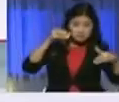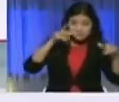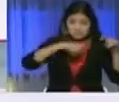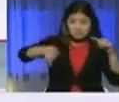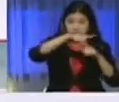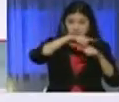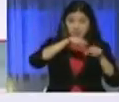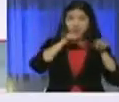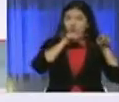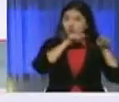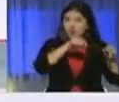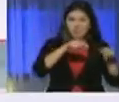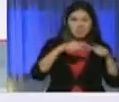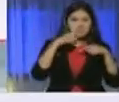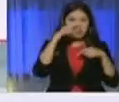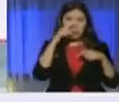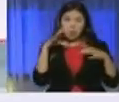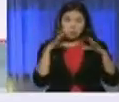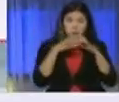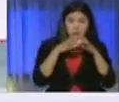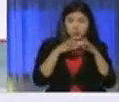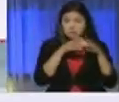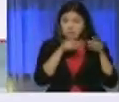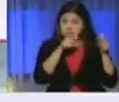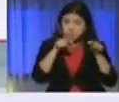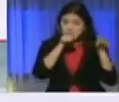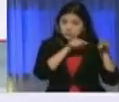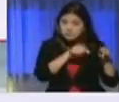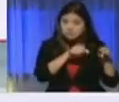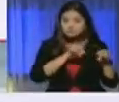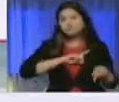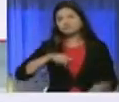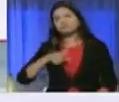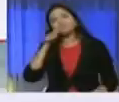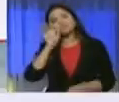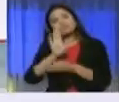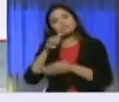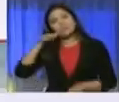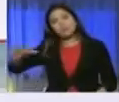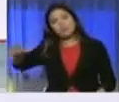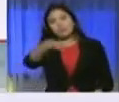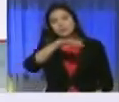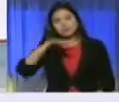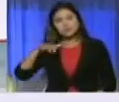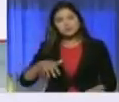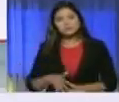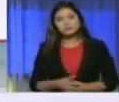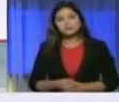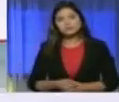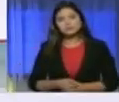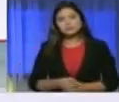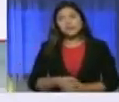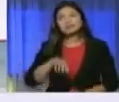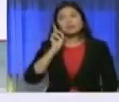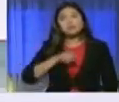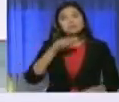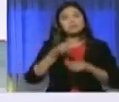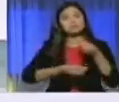pelucones. El doble. Porque estamos haciendo protección. Y además estamos